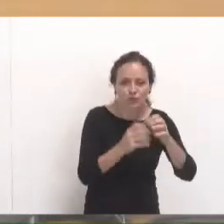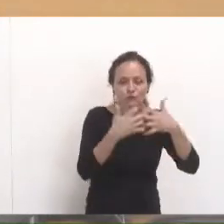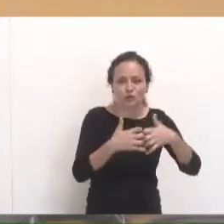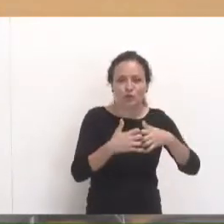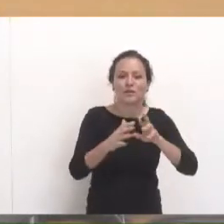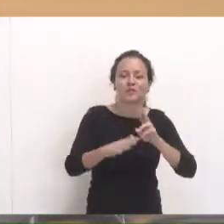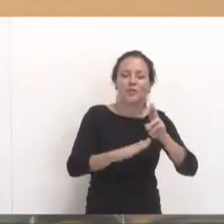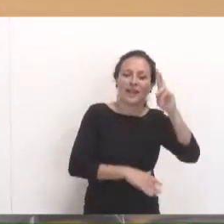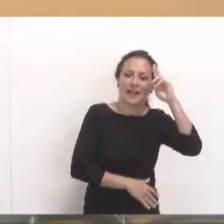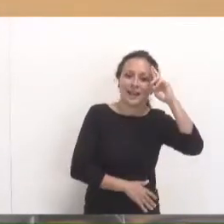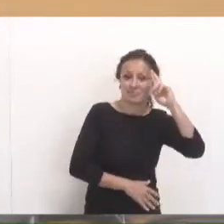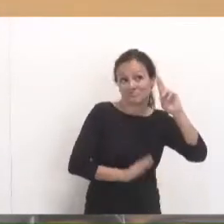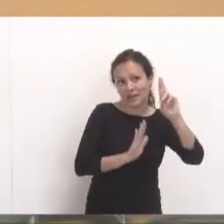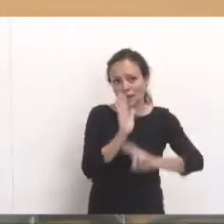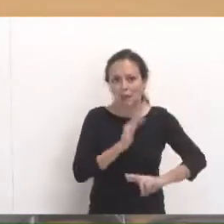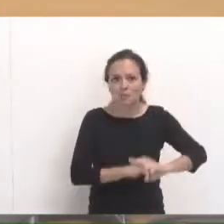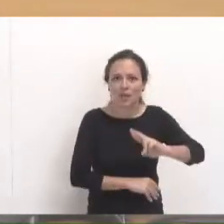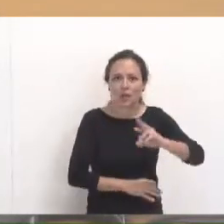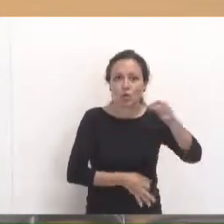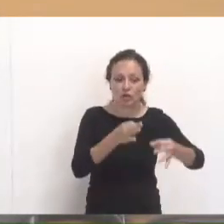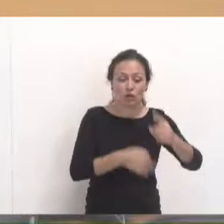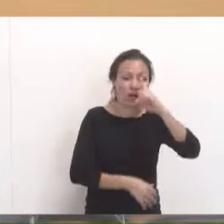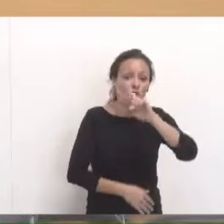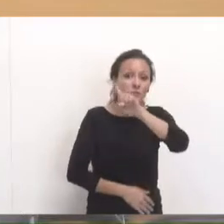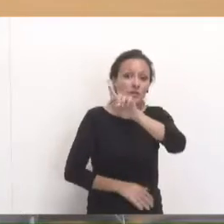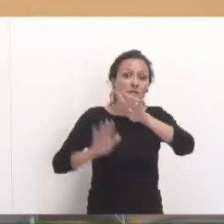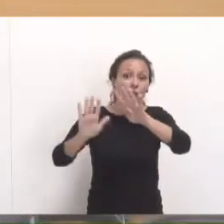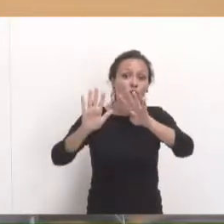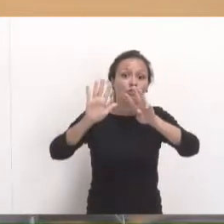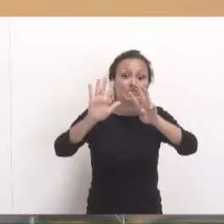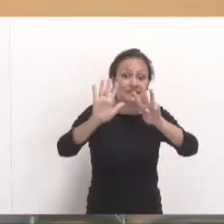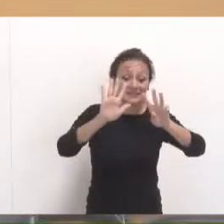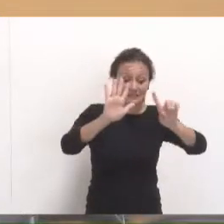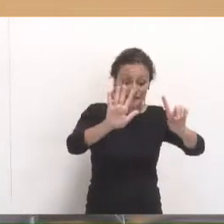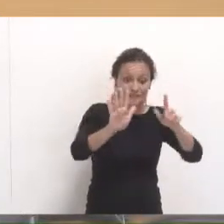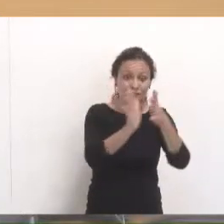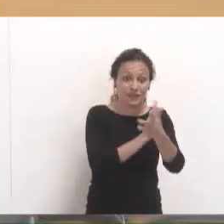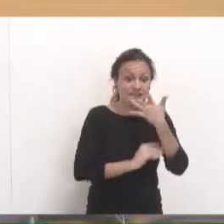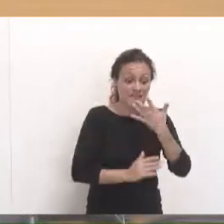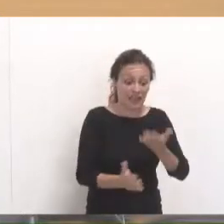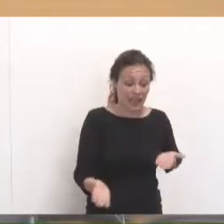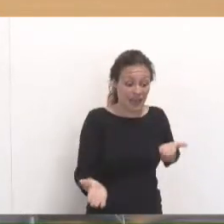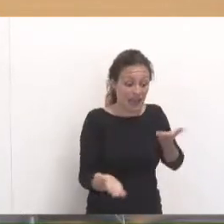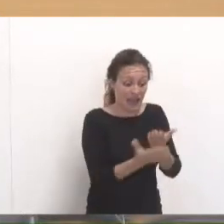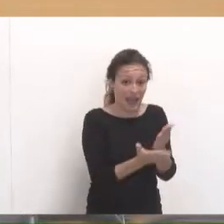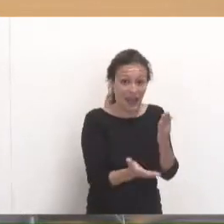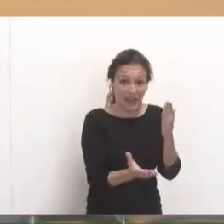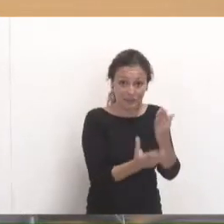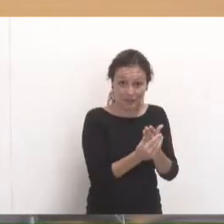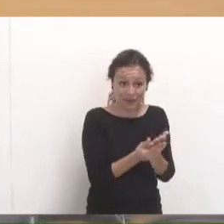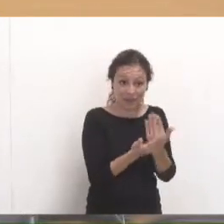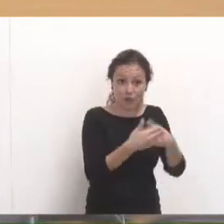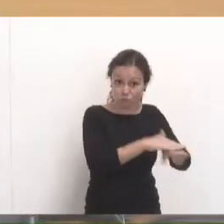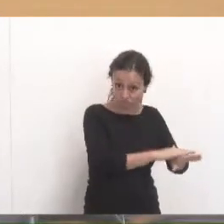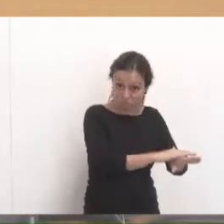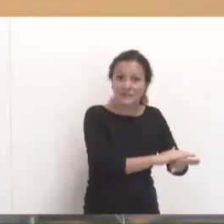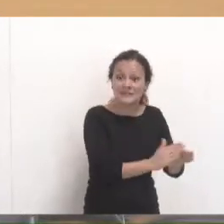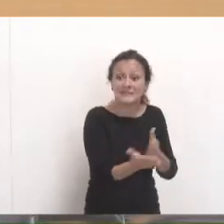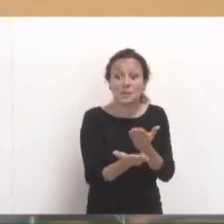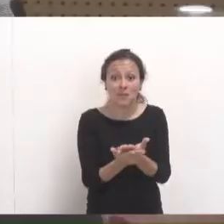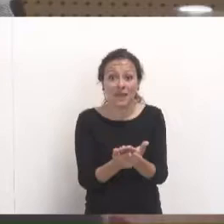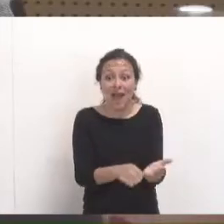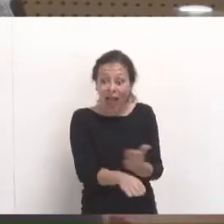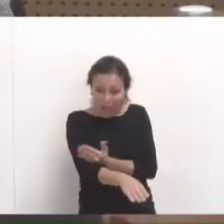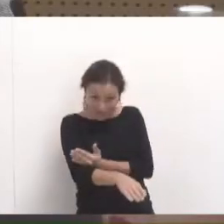del año 86, que prevé expresamente que cuando se pida que un expediente quede sobre la mesa, antes de entrar a votar el fondo del asunto, hay